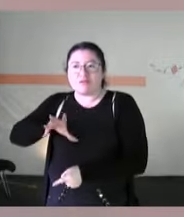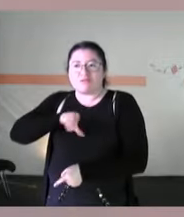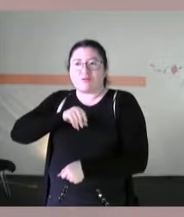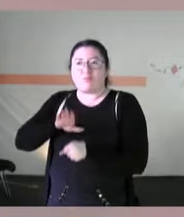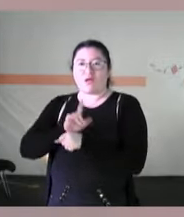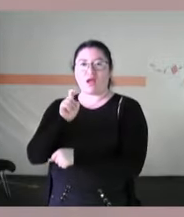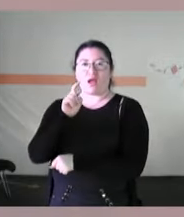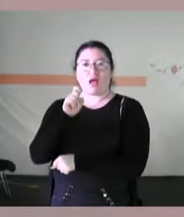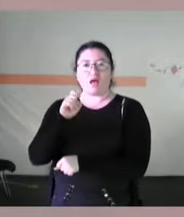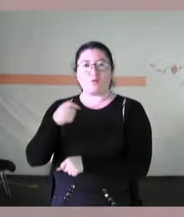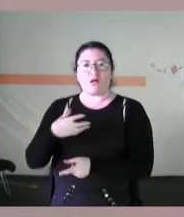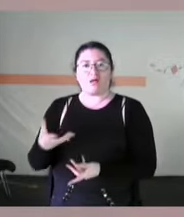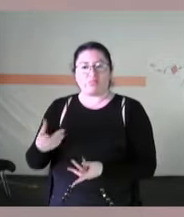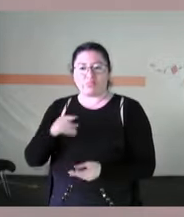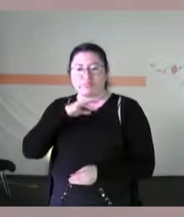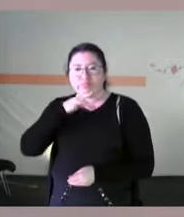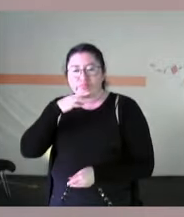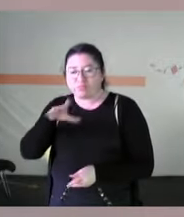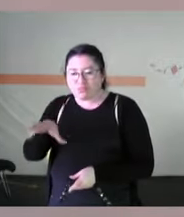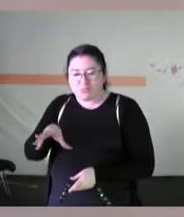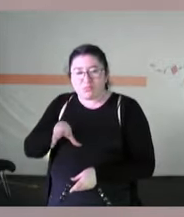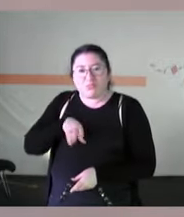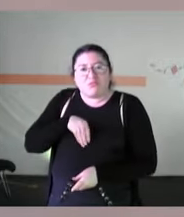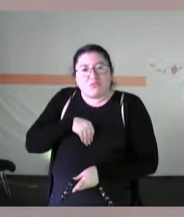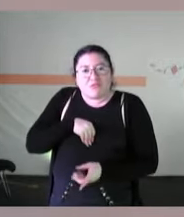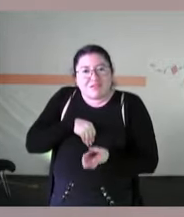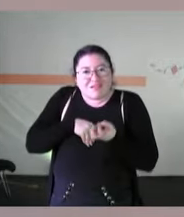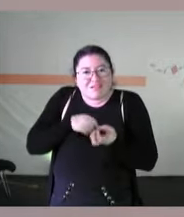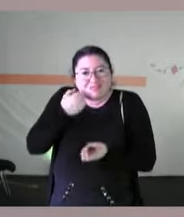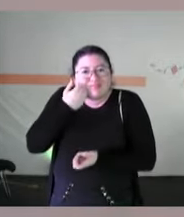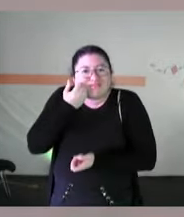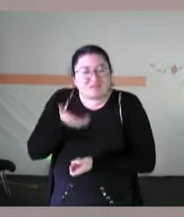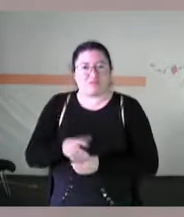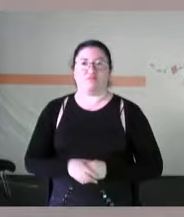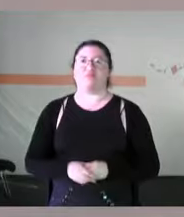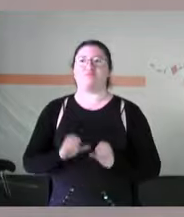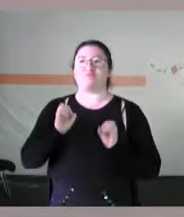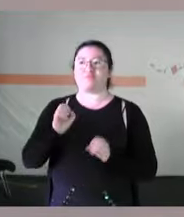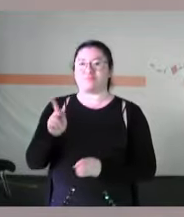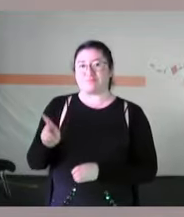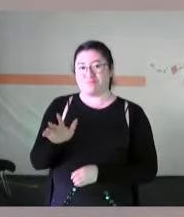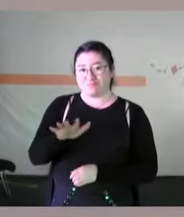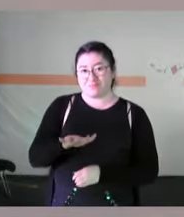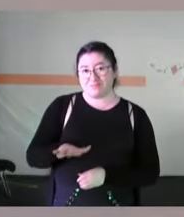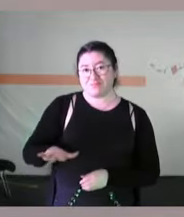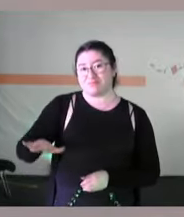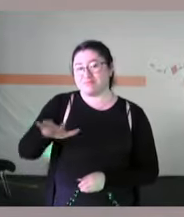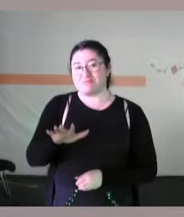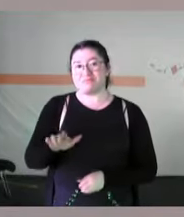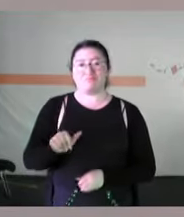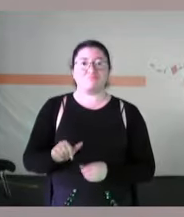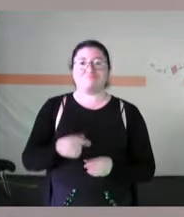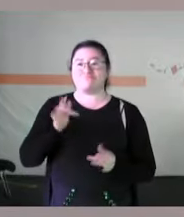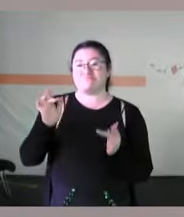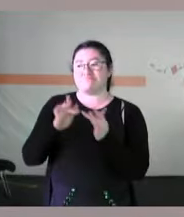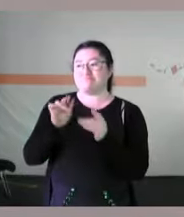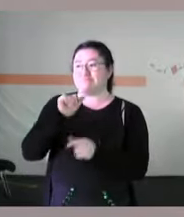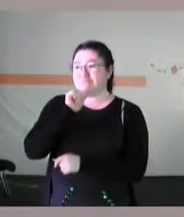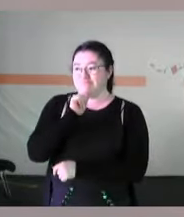agua de la Amazonía. O que un pueblo no contactado